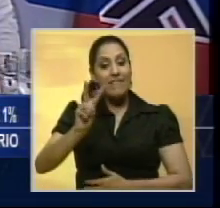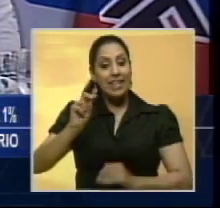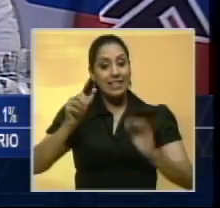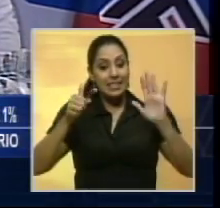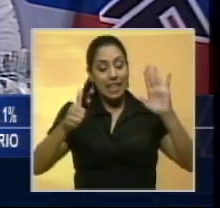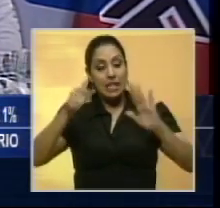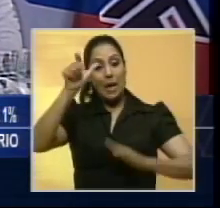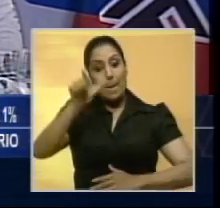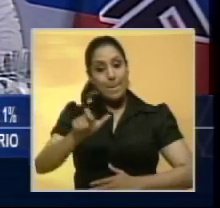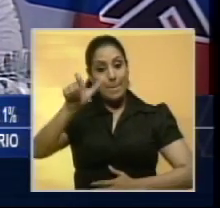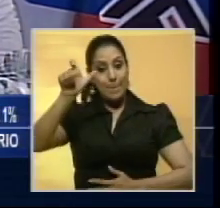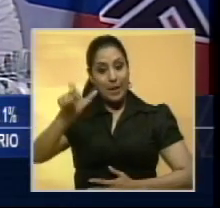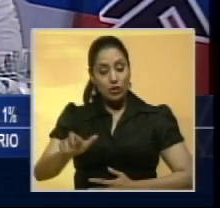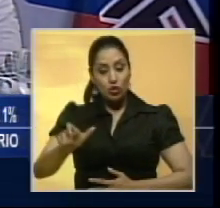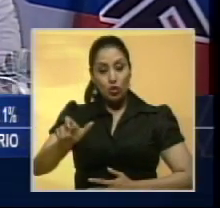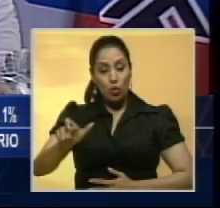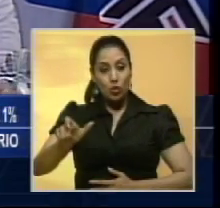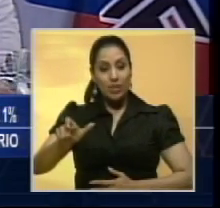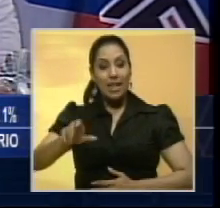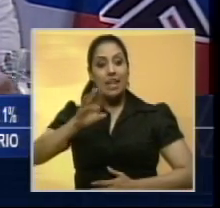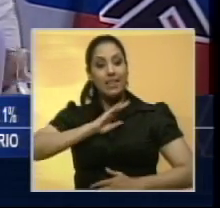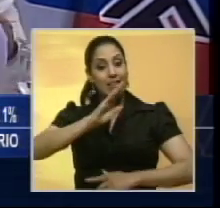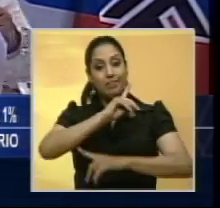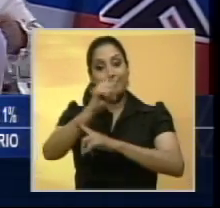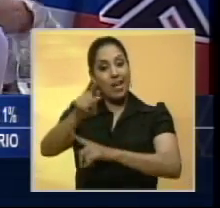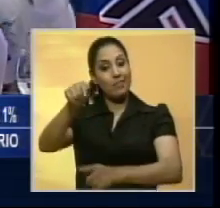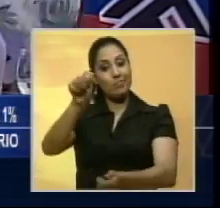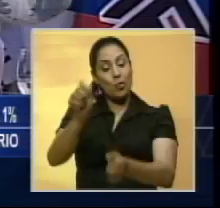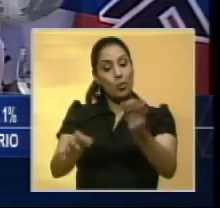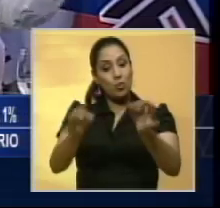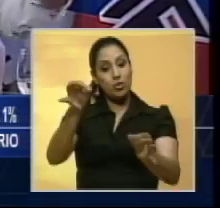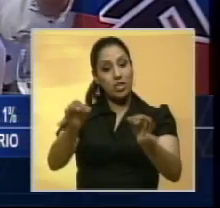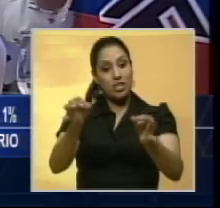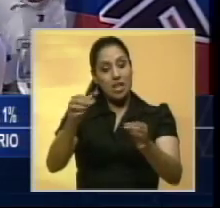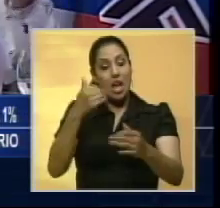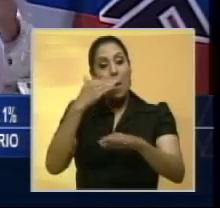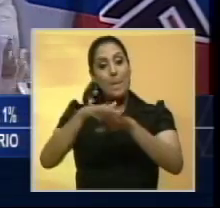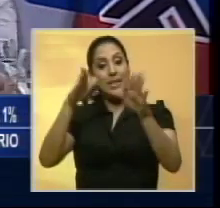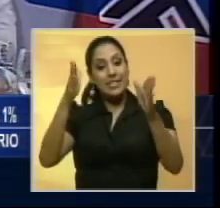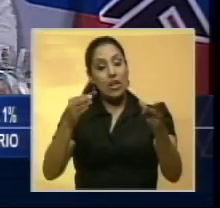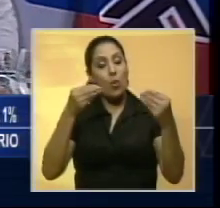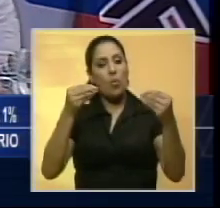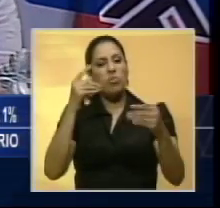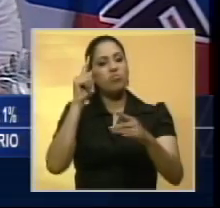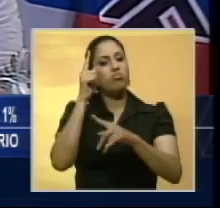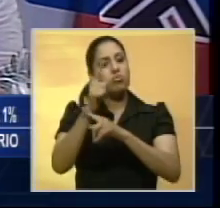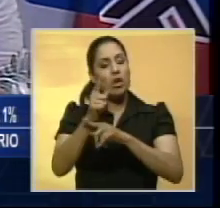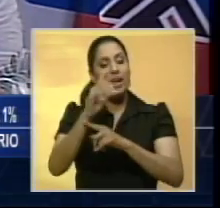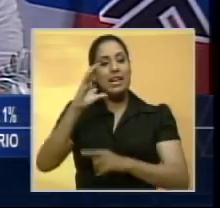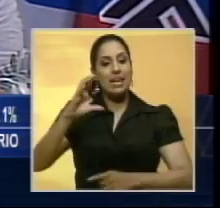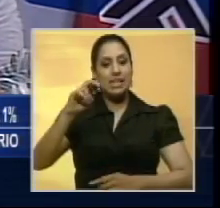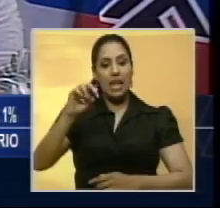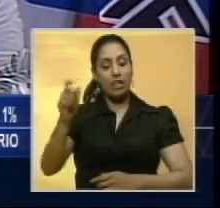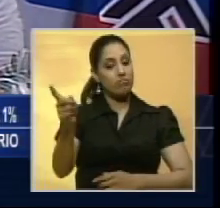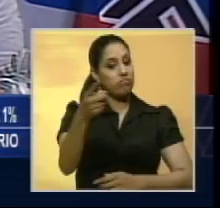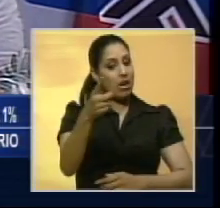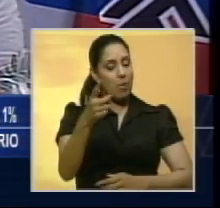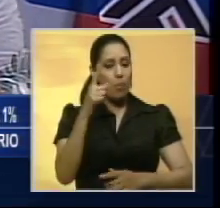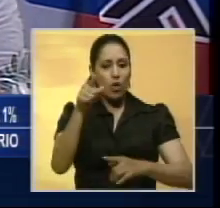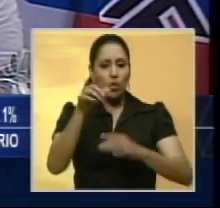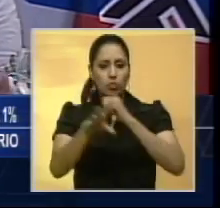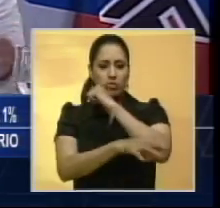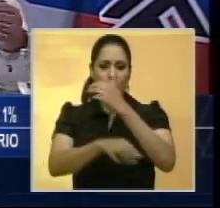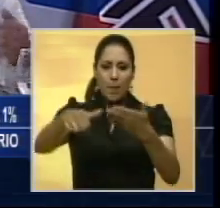1.326 personas, las cuales serán llevadas al Ministerio Público por parte del Consejo